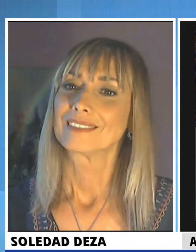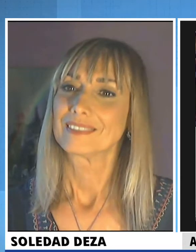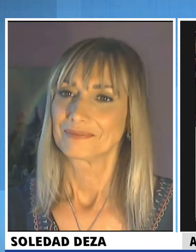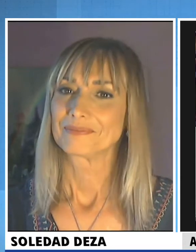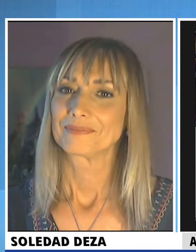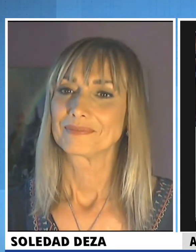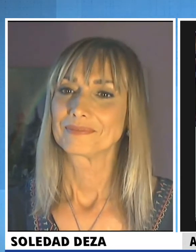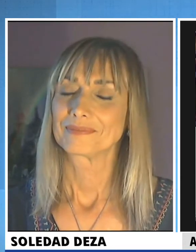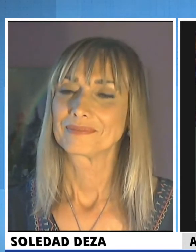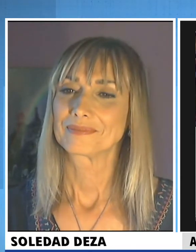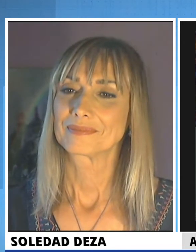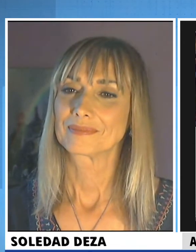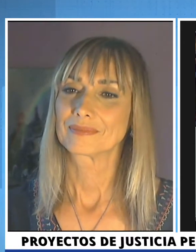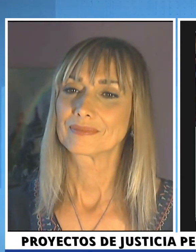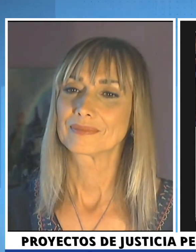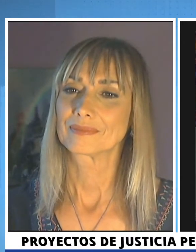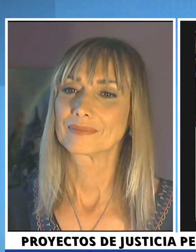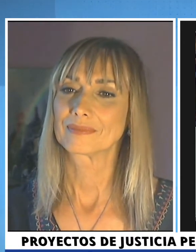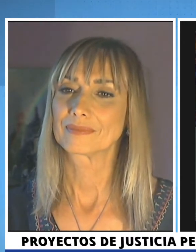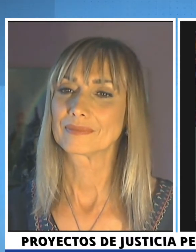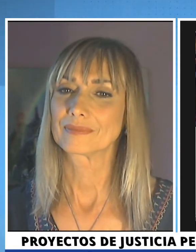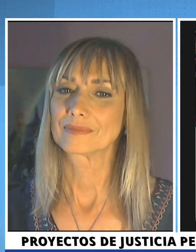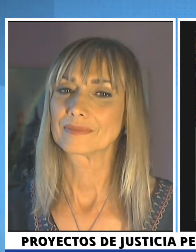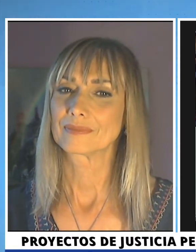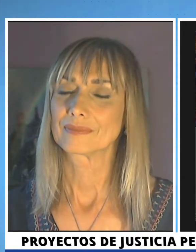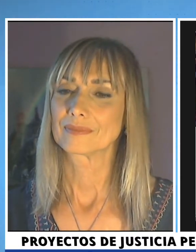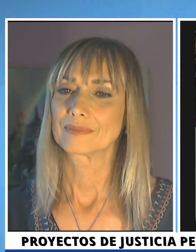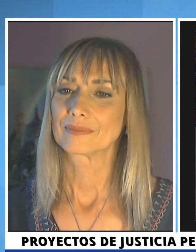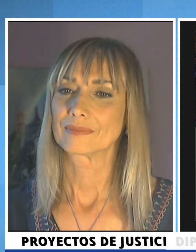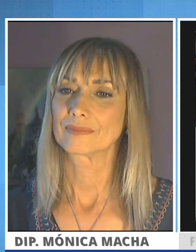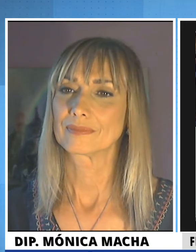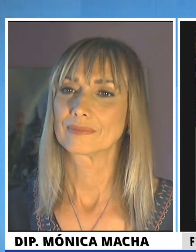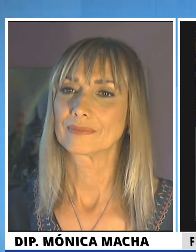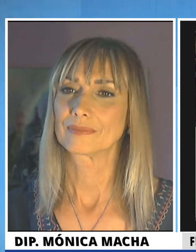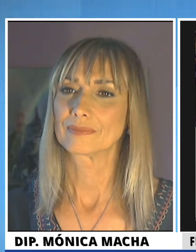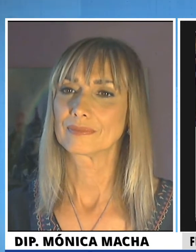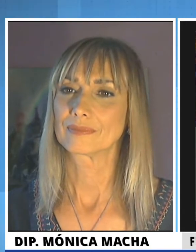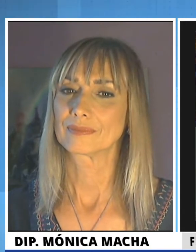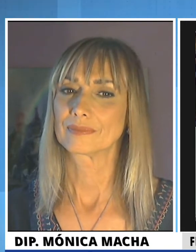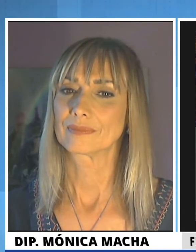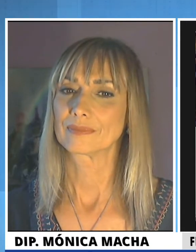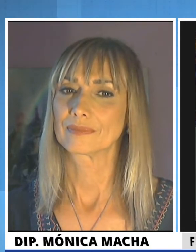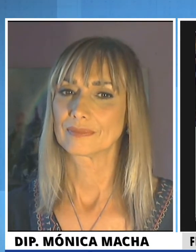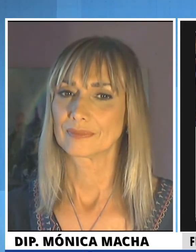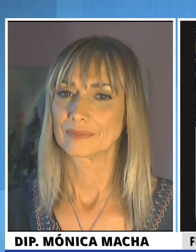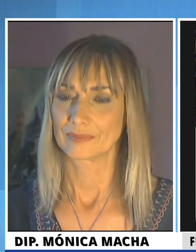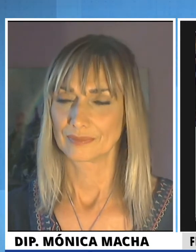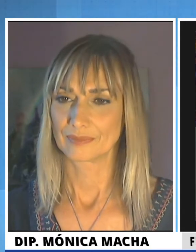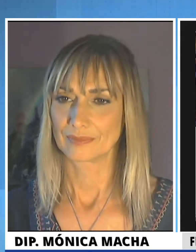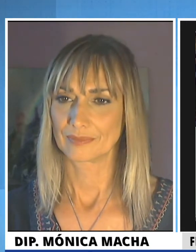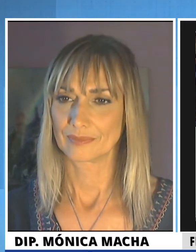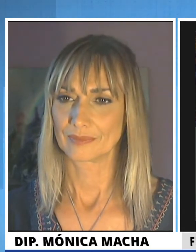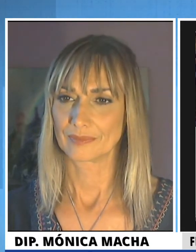Yo creo que hay como parte de este pensamiento binario que nos atraviesa en todos los aspectos de nuestra